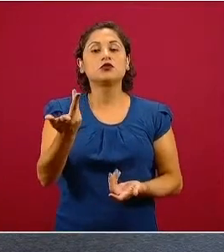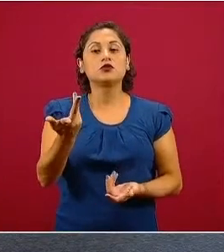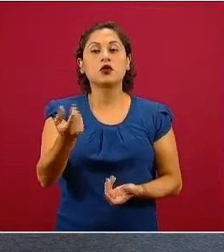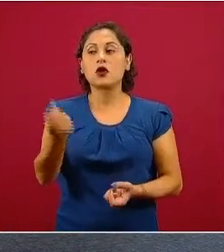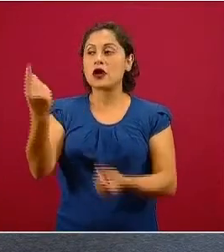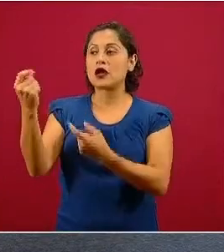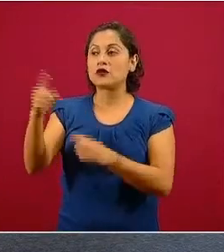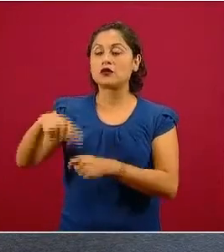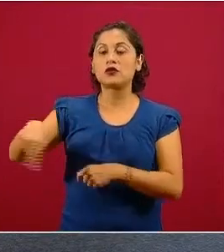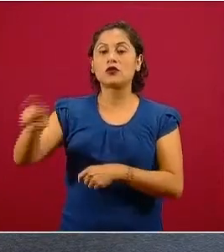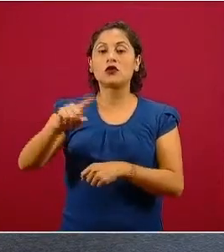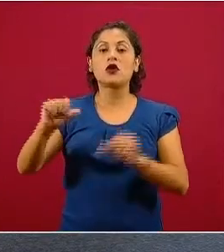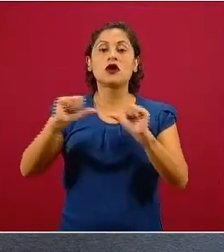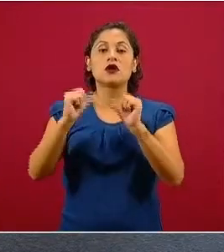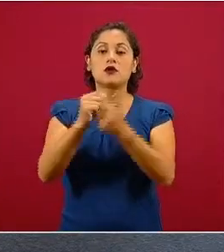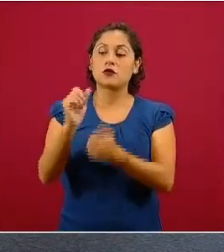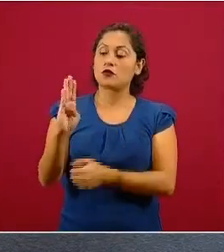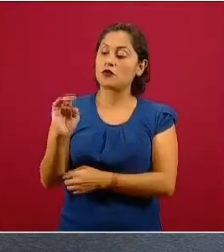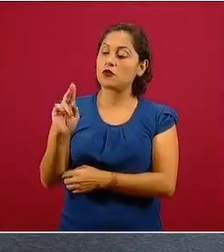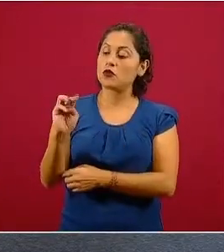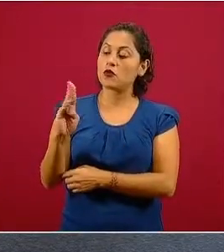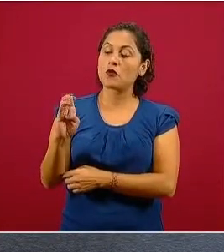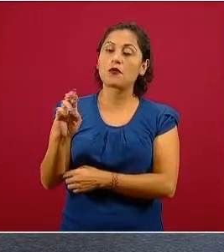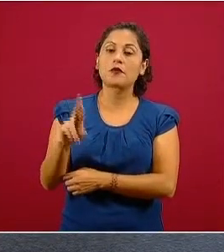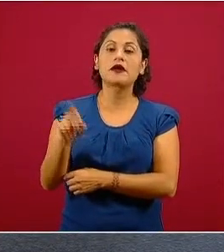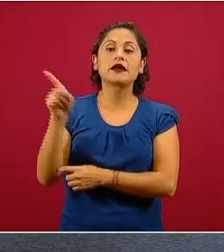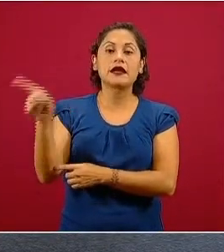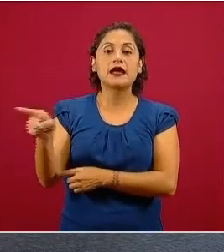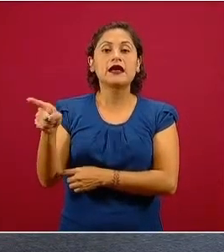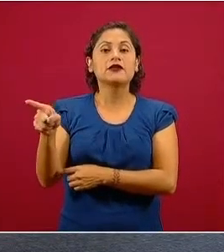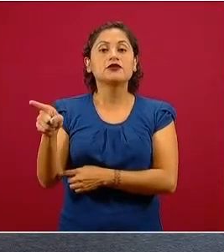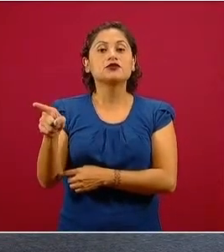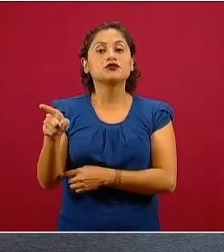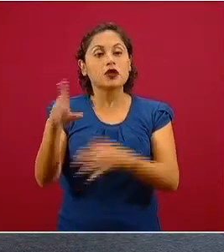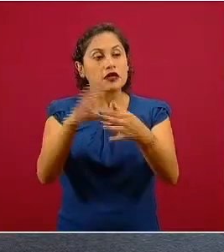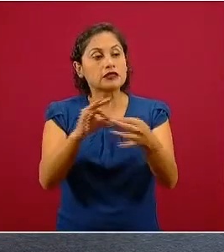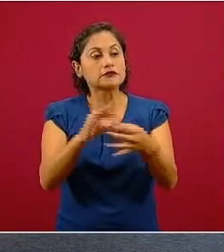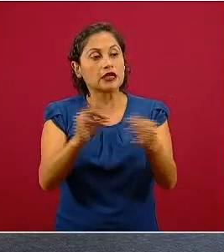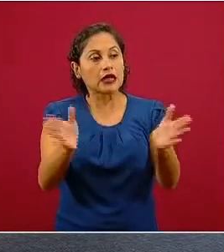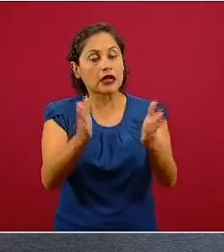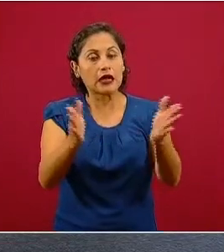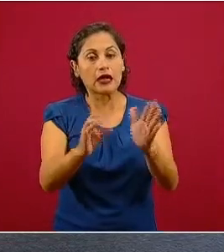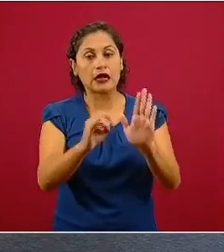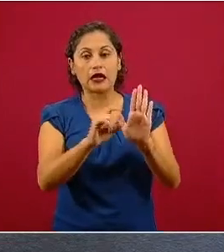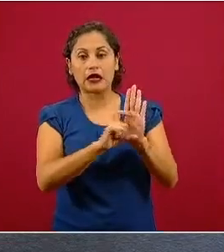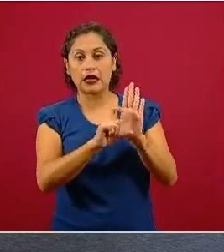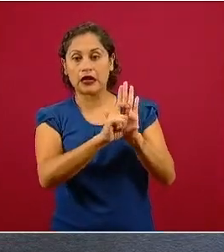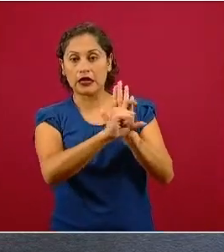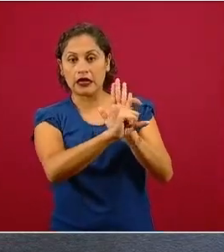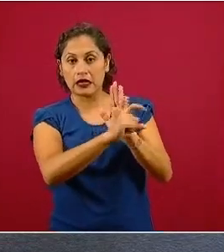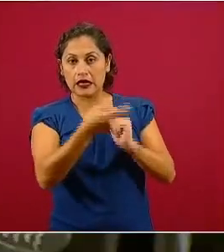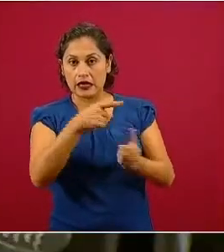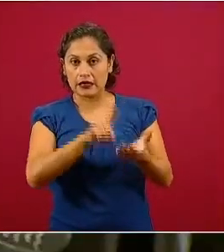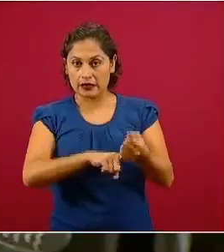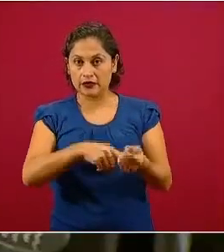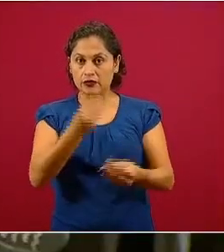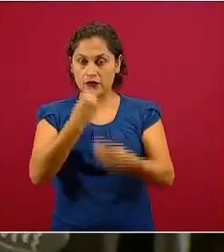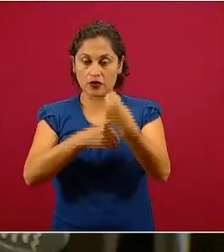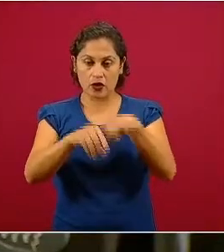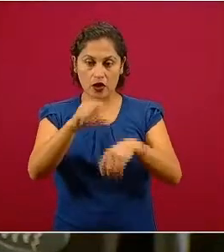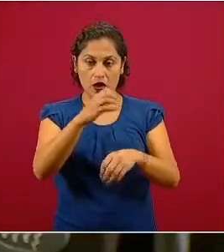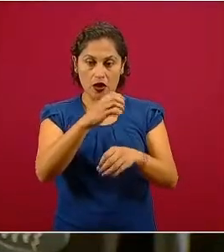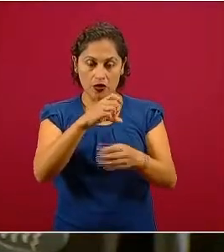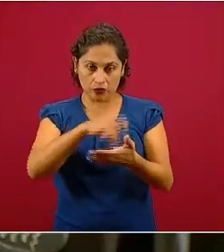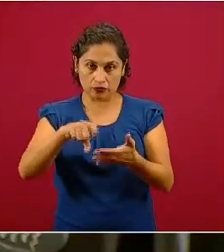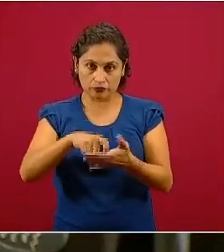Fundación Bloomberg patrocina estudios como la campaña sobre etiquetado, con el hashtag etiquetado claro ya, a partir de la cual